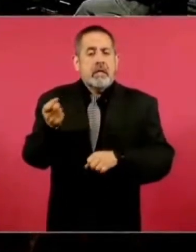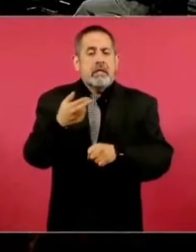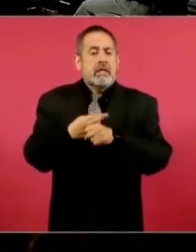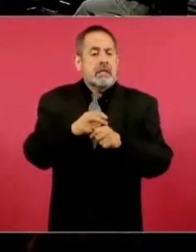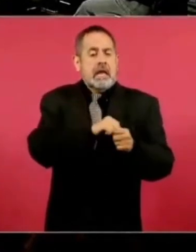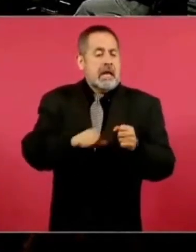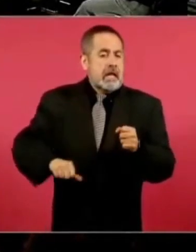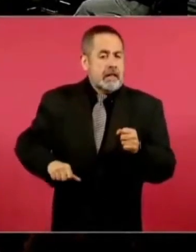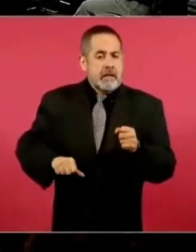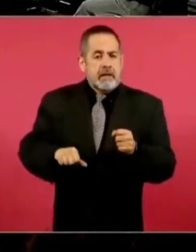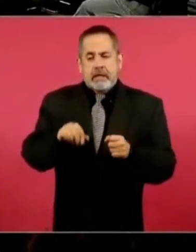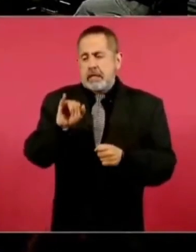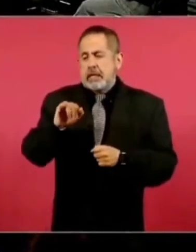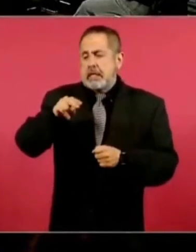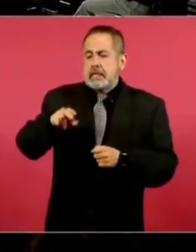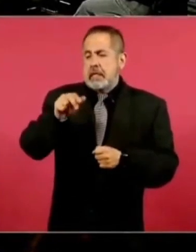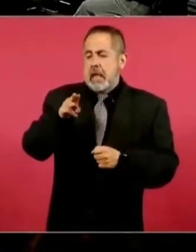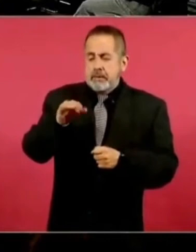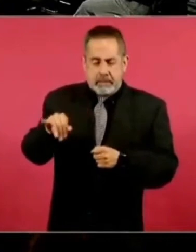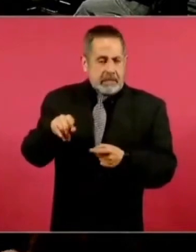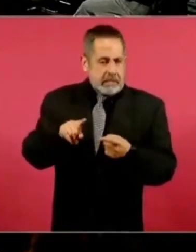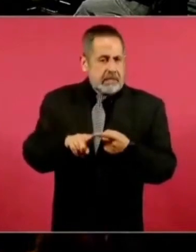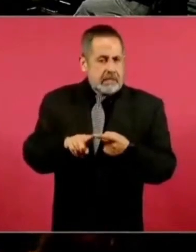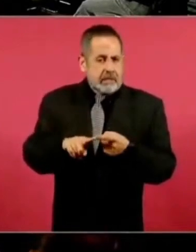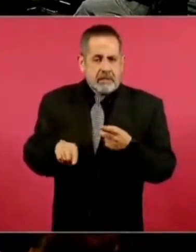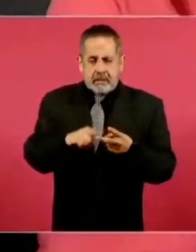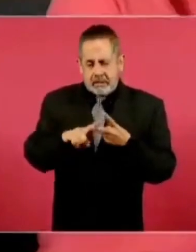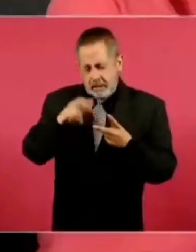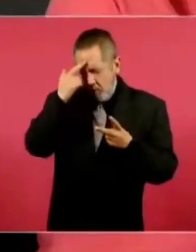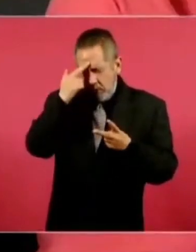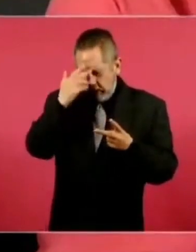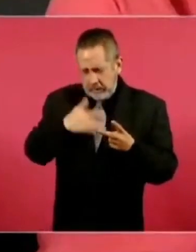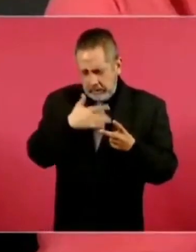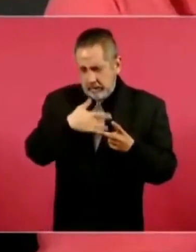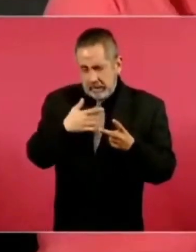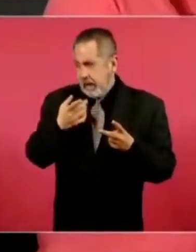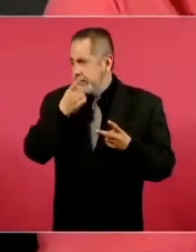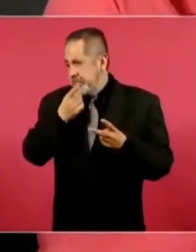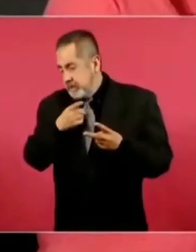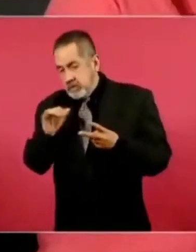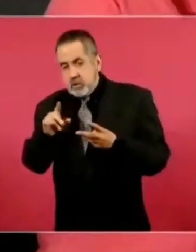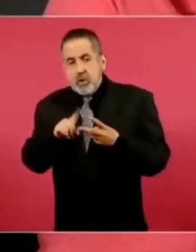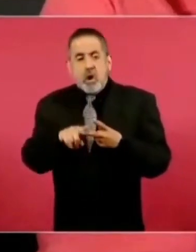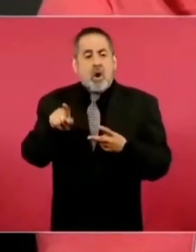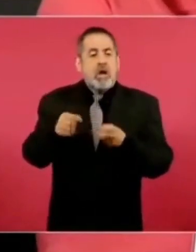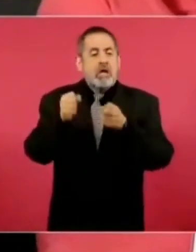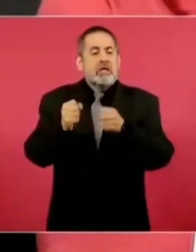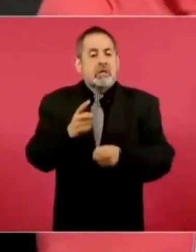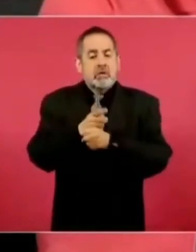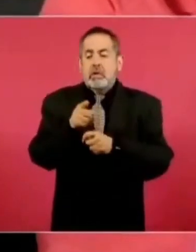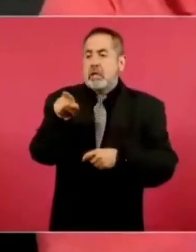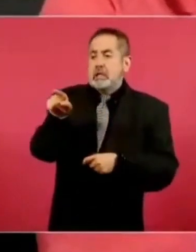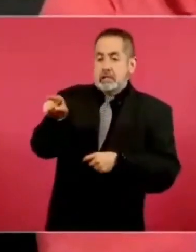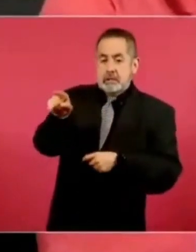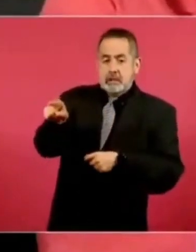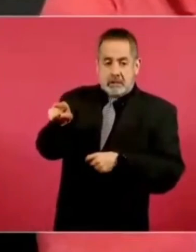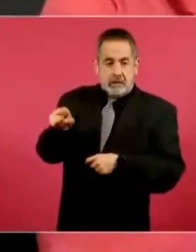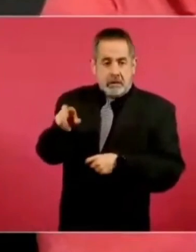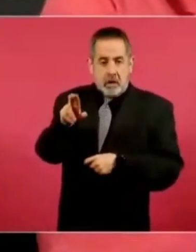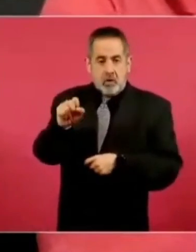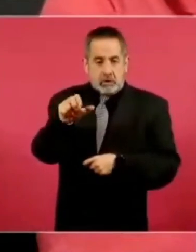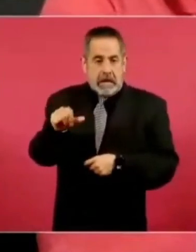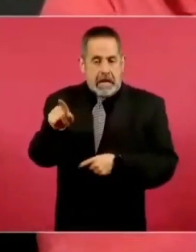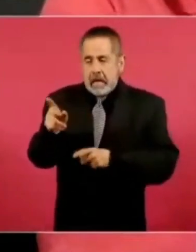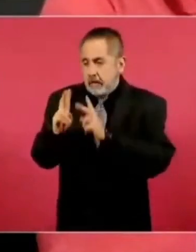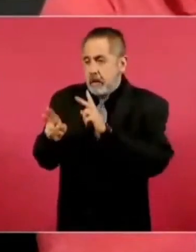de Gobernación, por el INAMI, y también, si no mal recuerdo, y aquí, si no que me desmienta, la Secretaría de Seguridad, justamente este tema de los